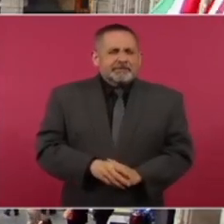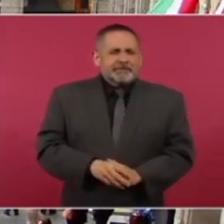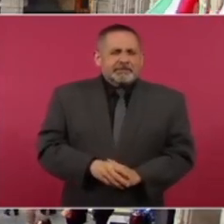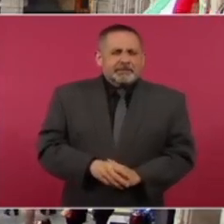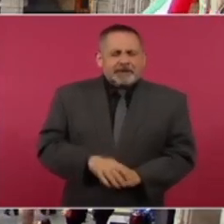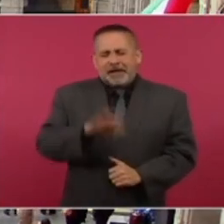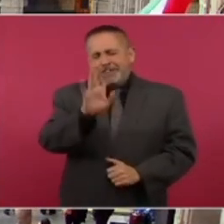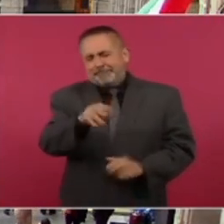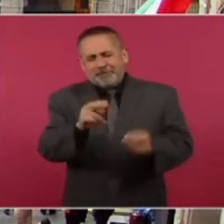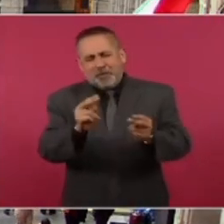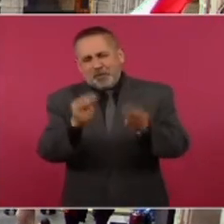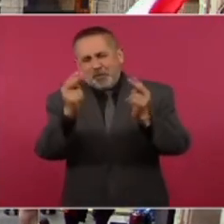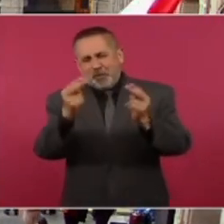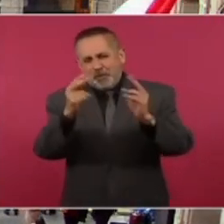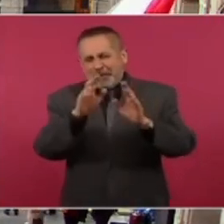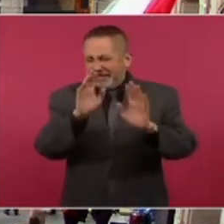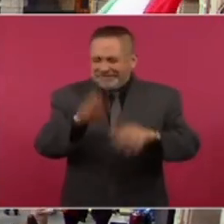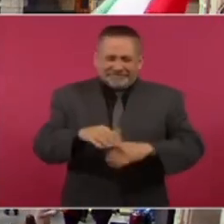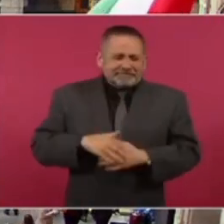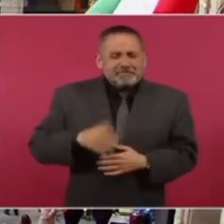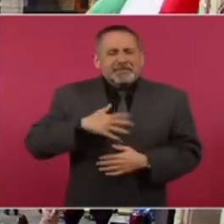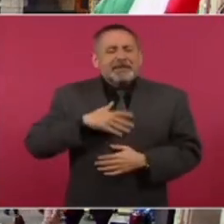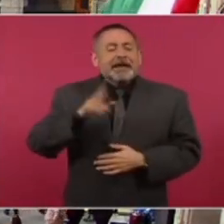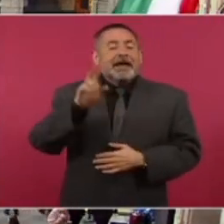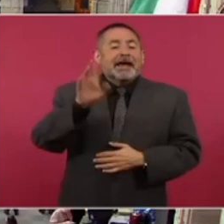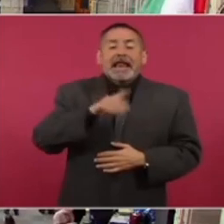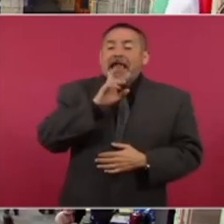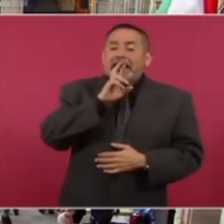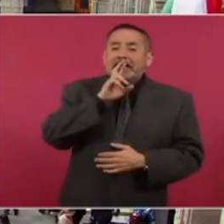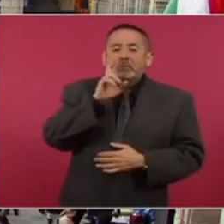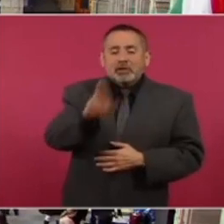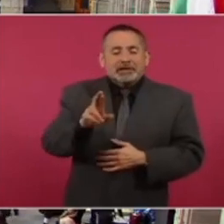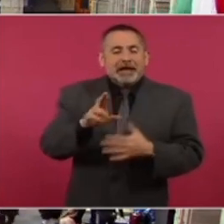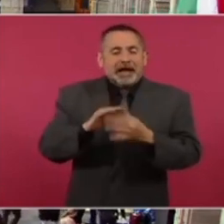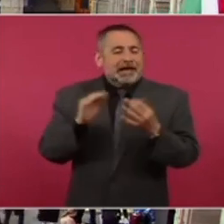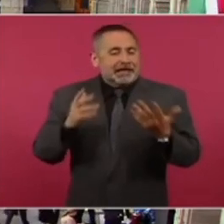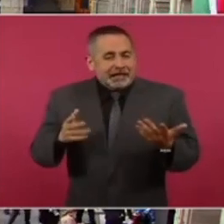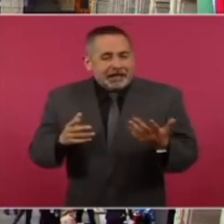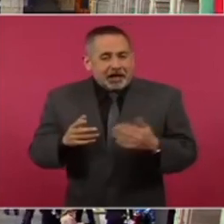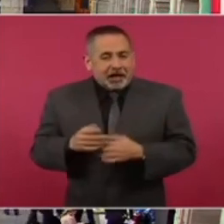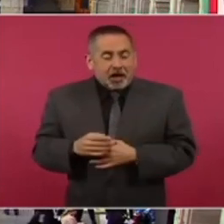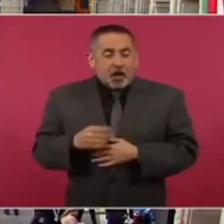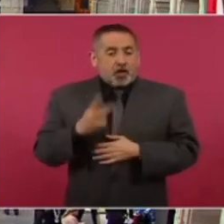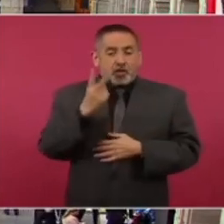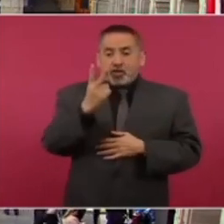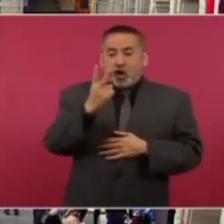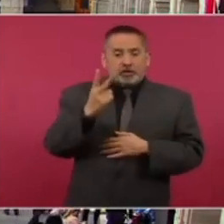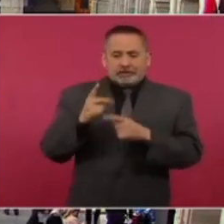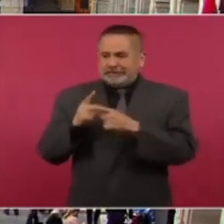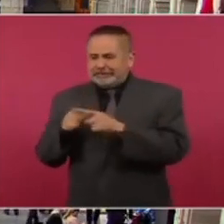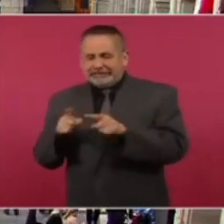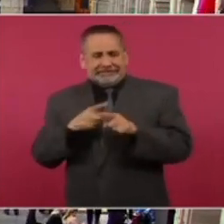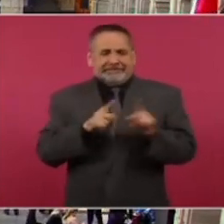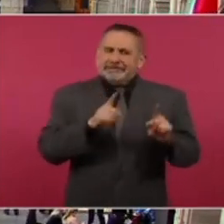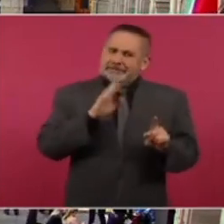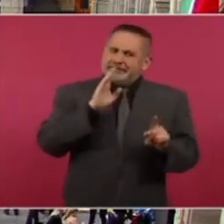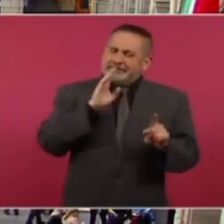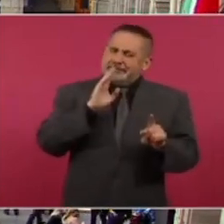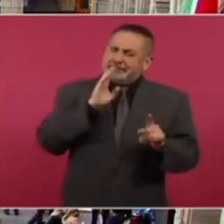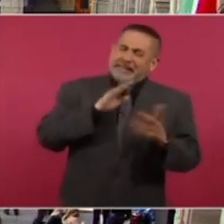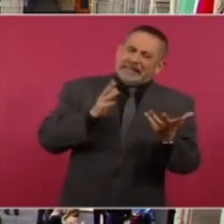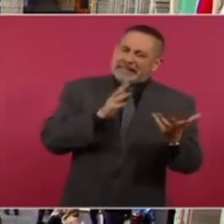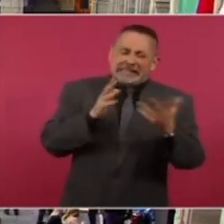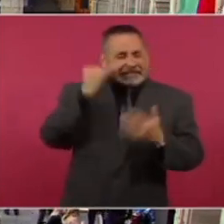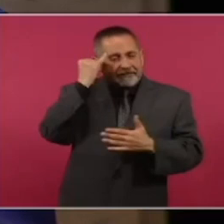Es broma. La respuesta es que los dos extremos son malos. Se trata de